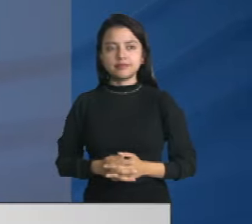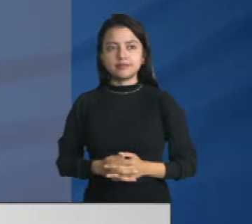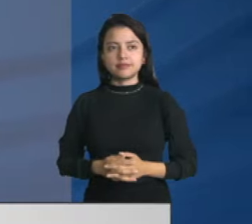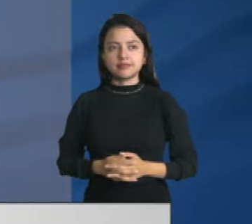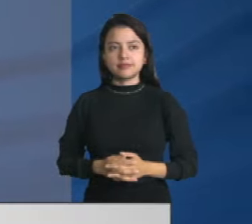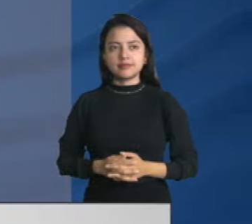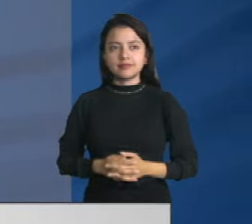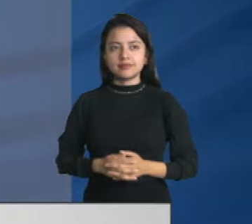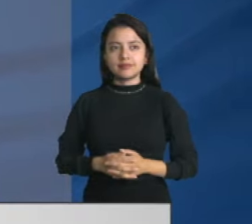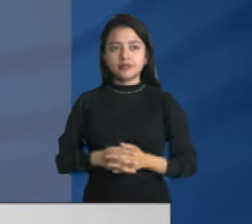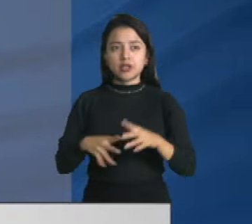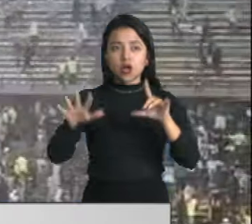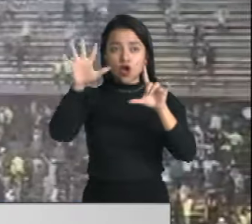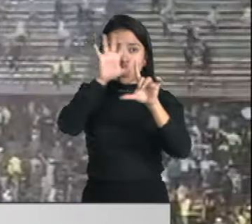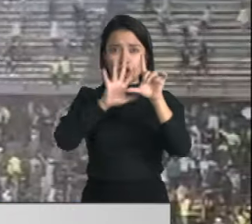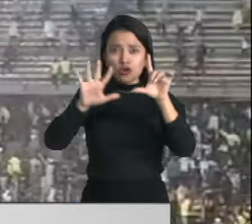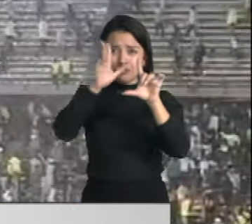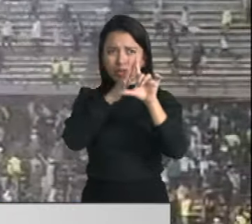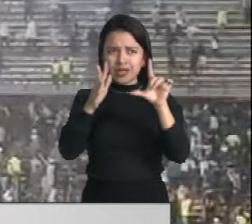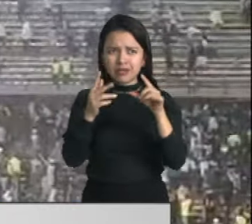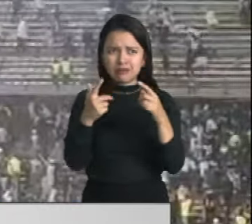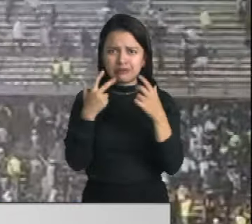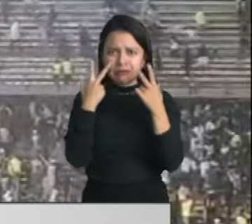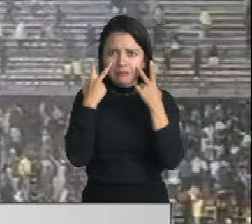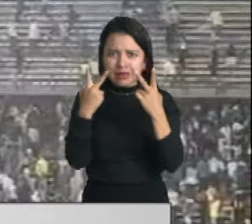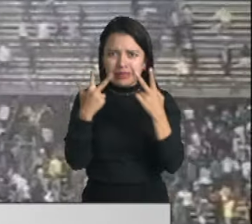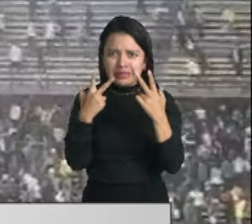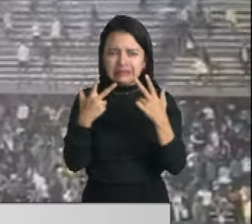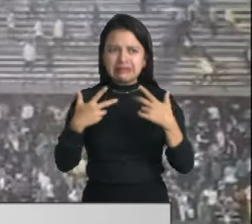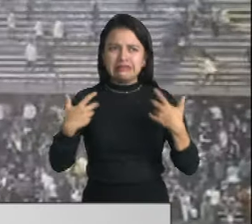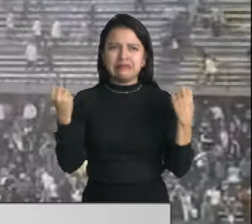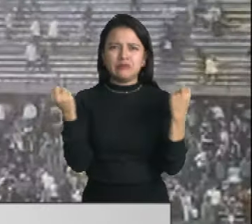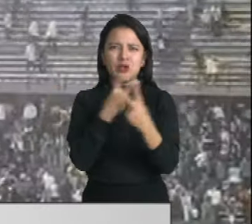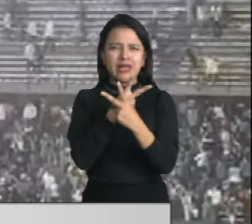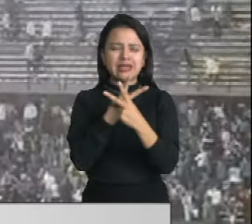Las imágenes muestran fuertes escenas de violencia.